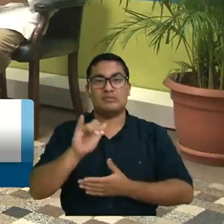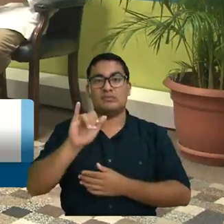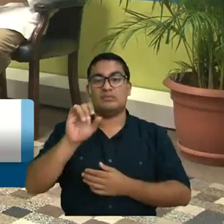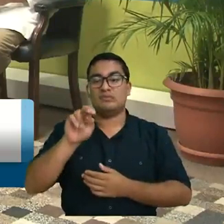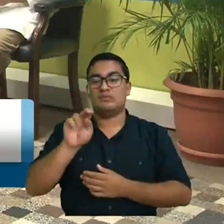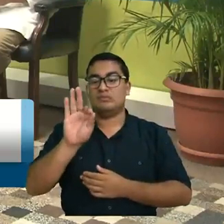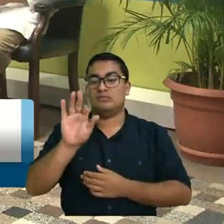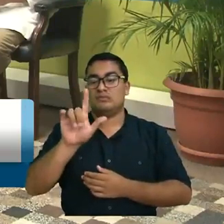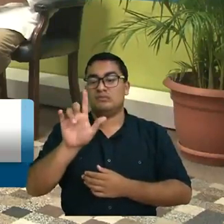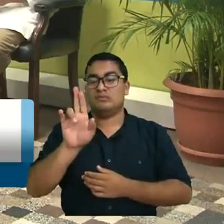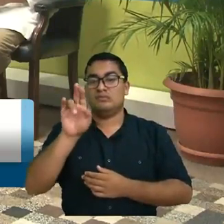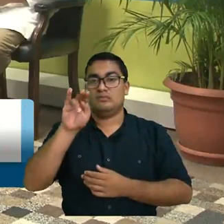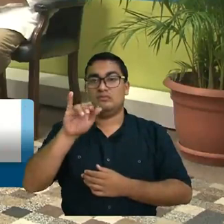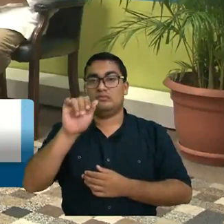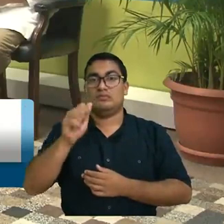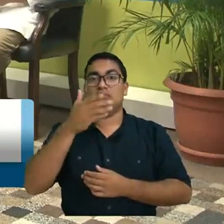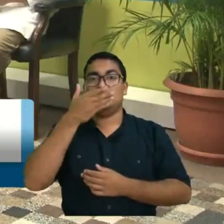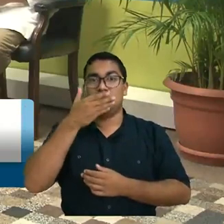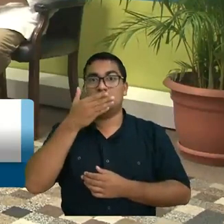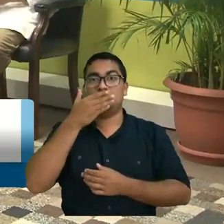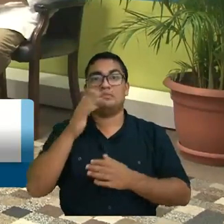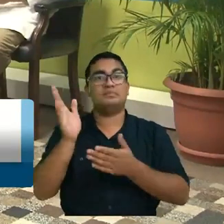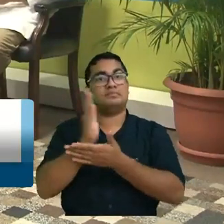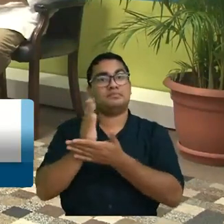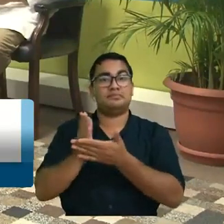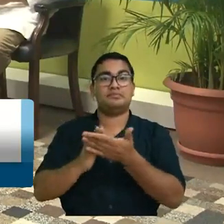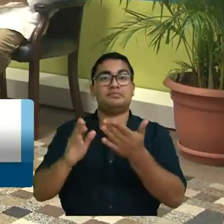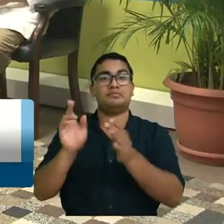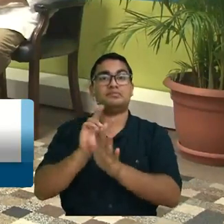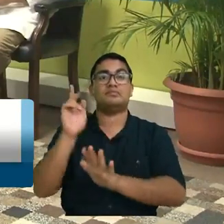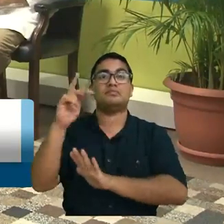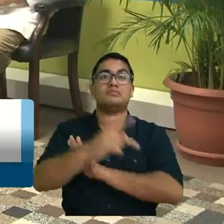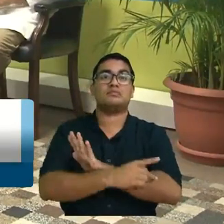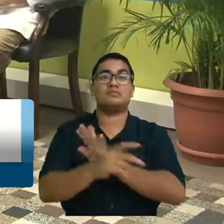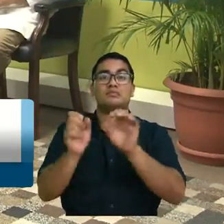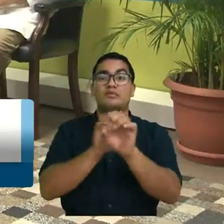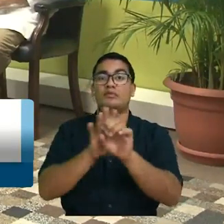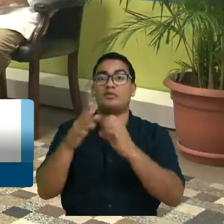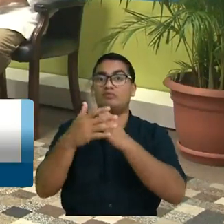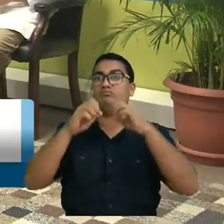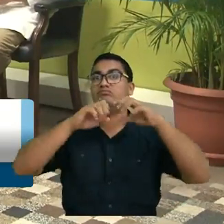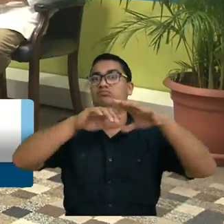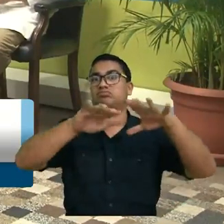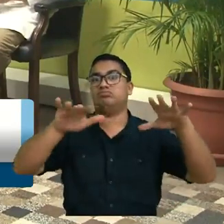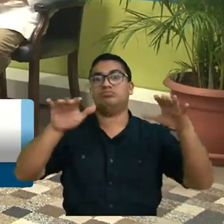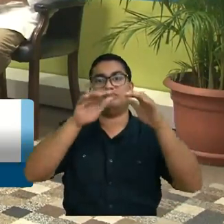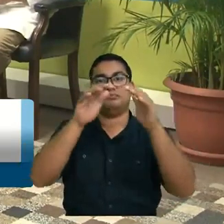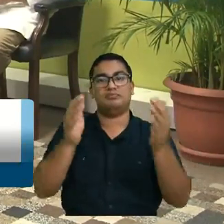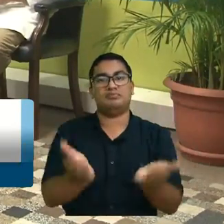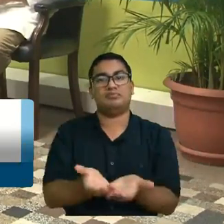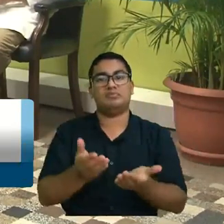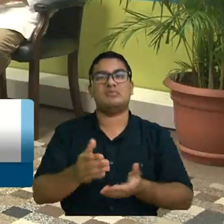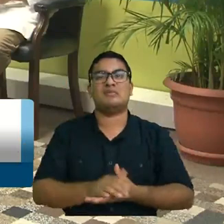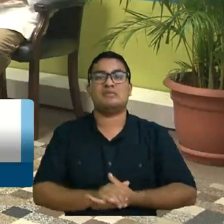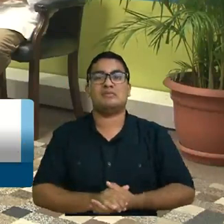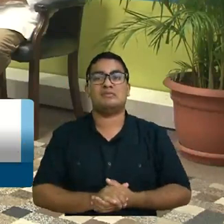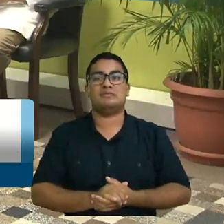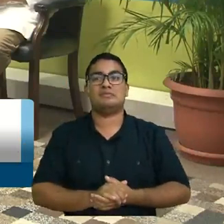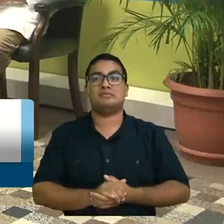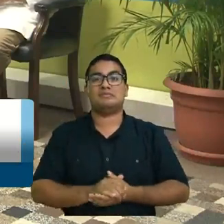fue en menos países, pues, y la pandemia del coronavirus ahora es más global. Es que recordemos que la